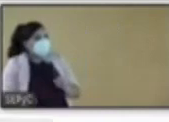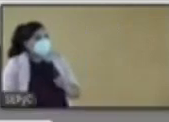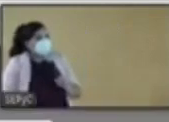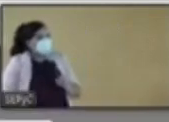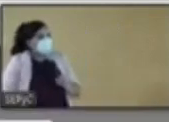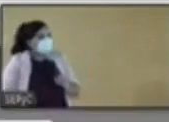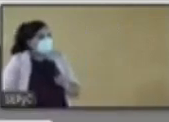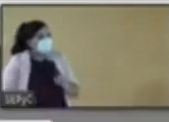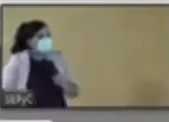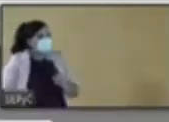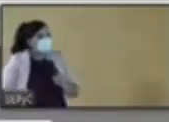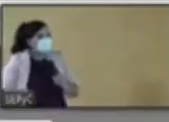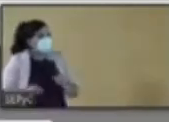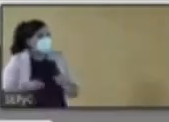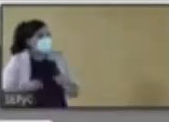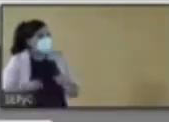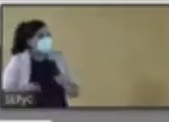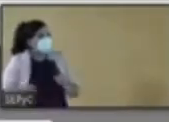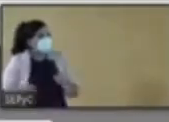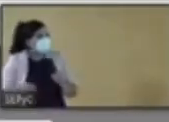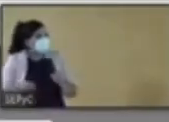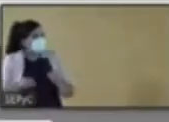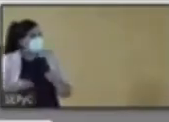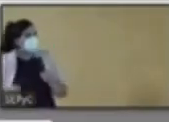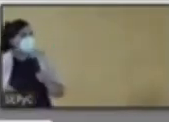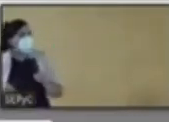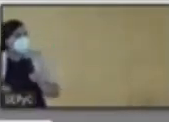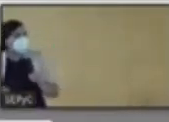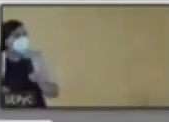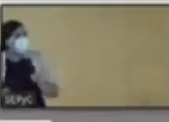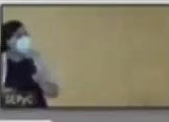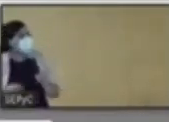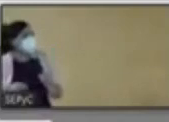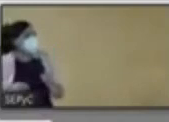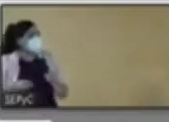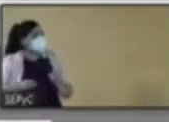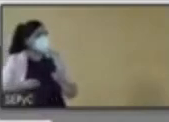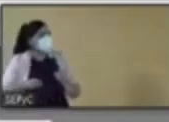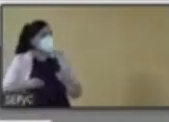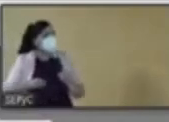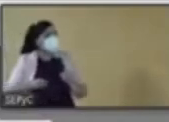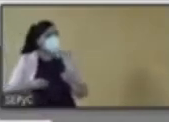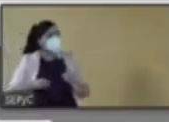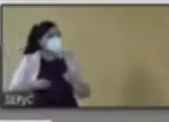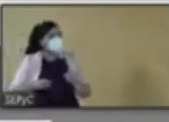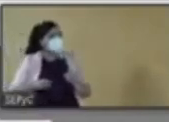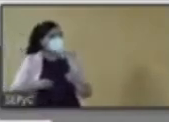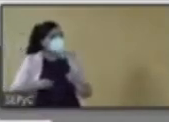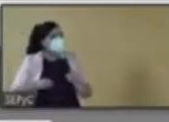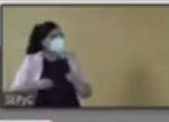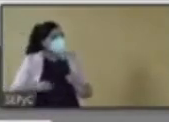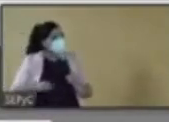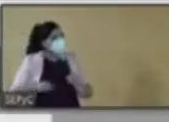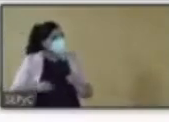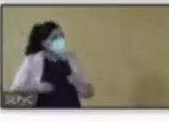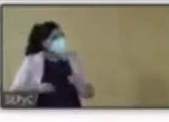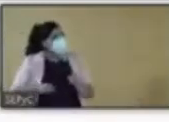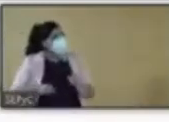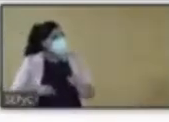nota aclaratoria. Si nos damos cuenta, nos despliega la siguiente pantalla y vamos a dar clic en realizar nueva nota.